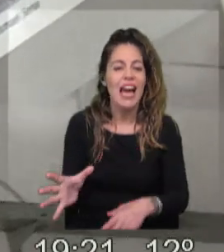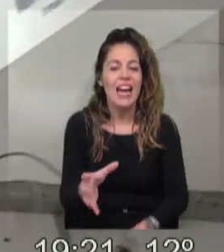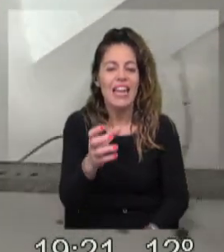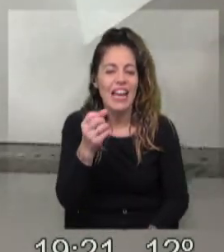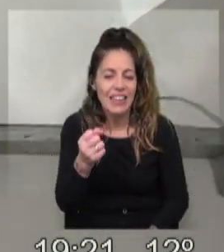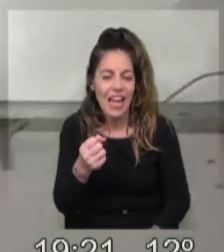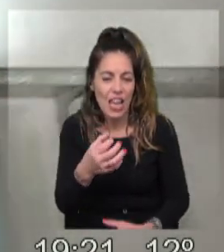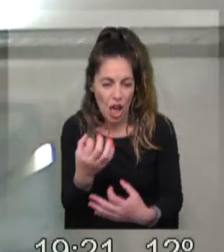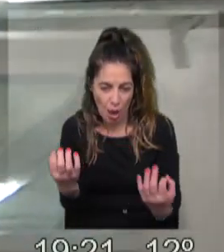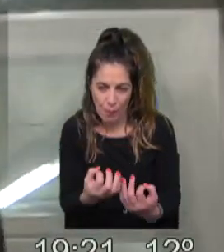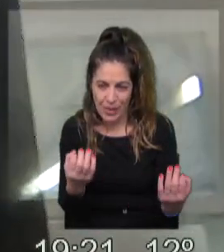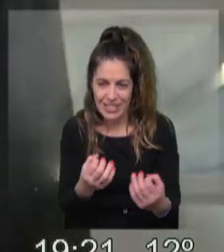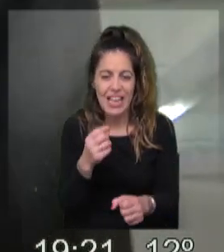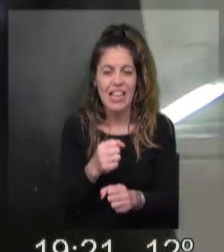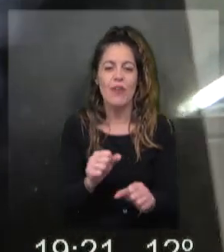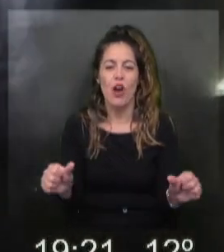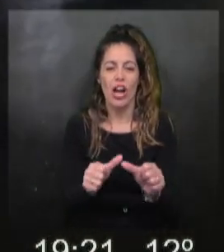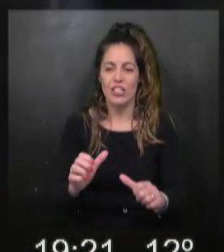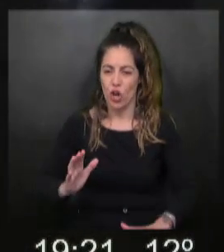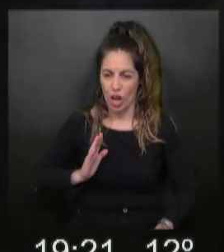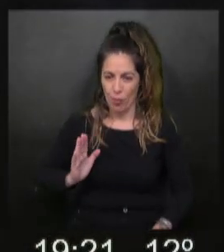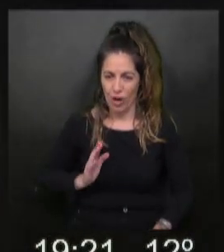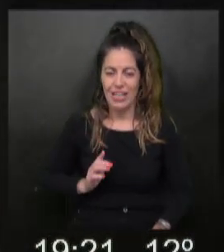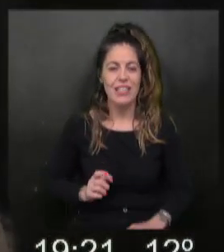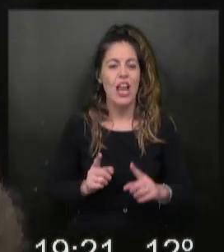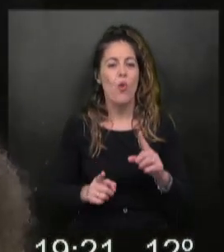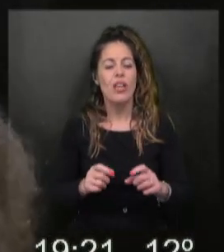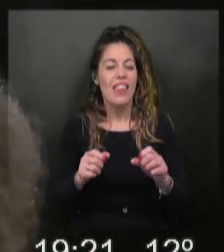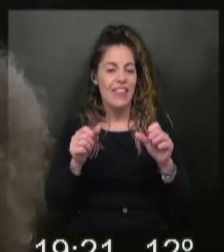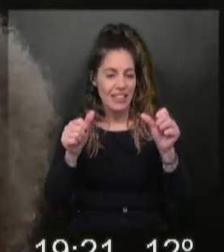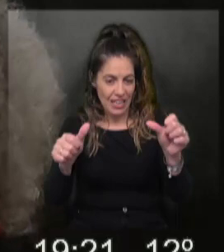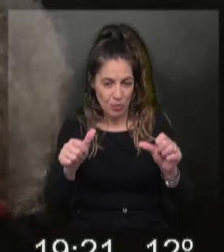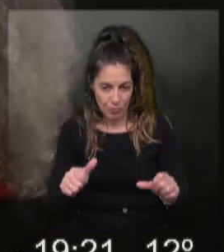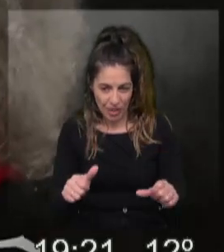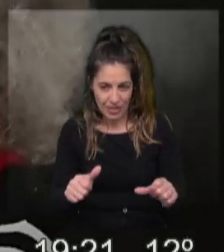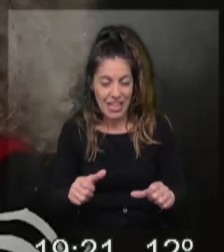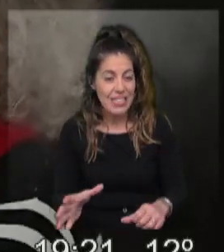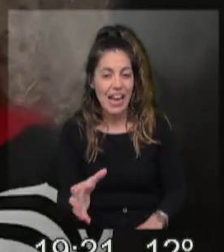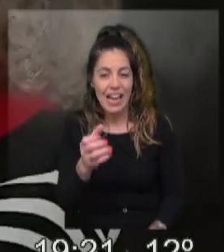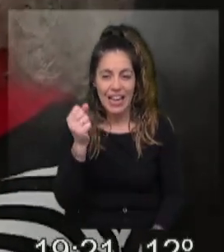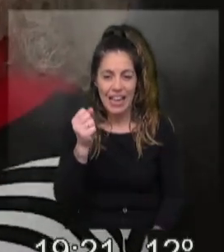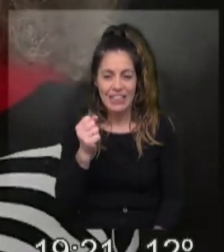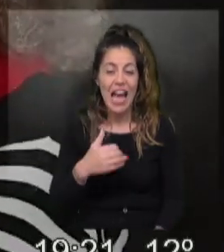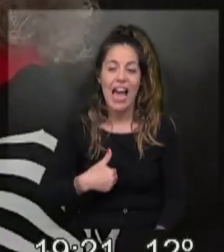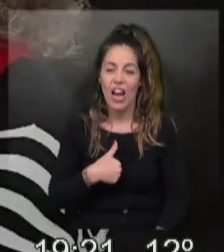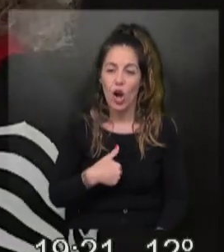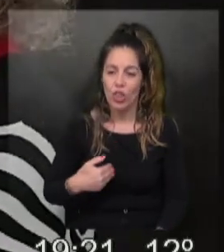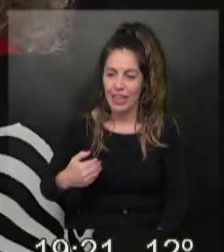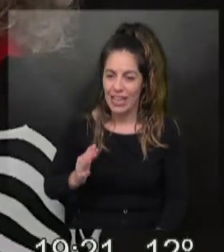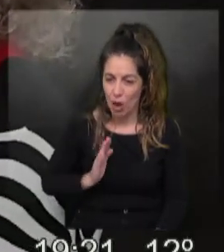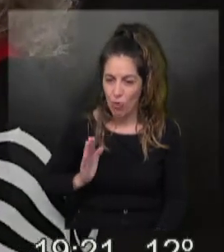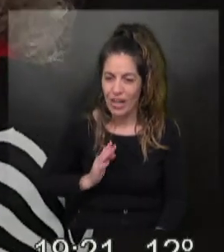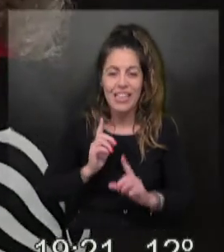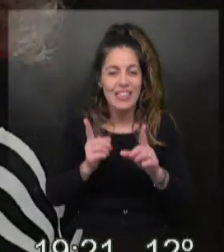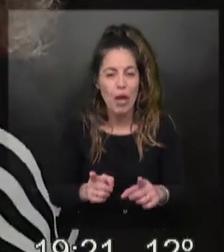en particular el trabajo que han tenido las mujeres en alguna de estas semblanzas Como por ejemplo la tuya se rescata el rol que han tenido las mujeres y cómo ha estado